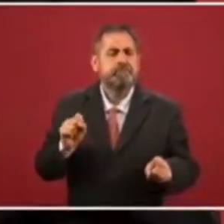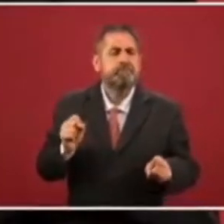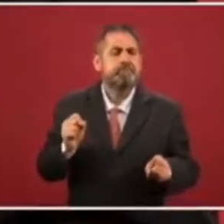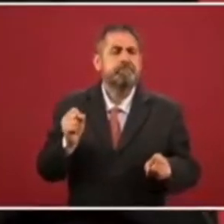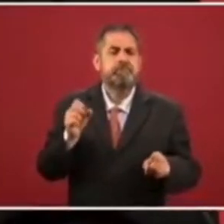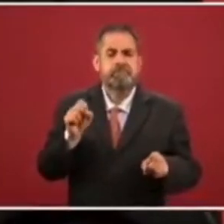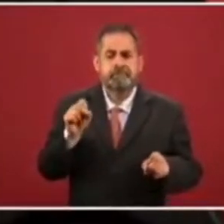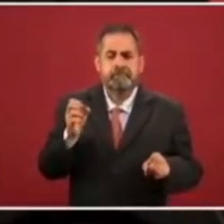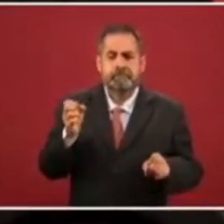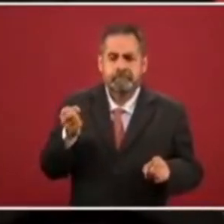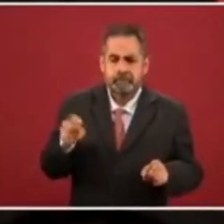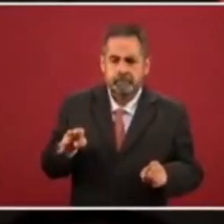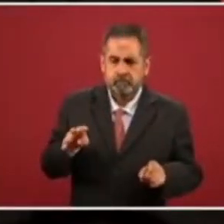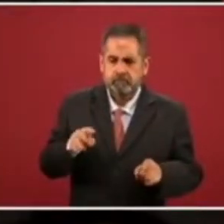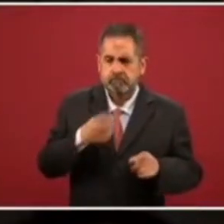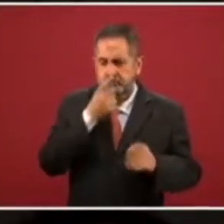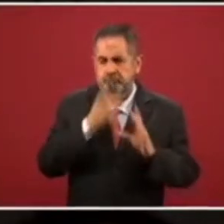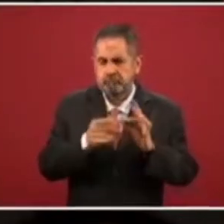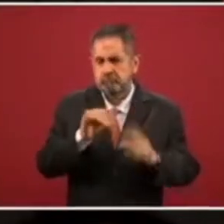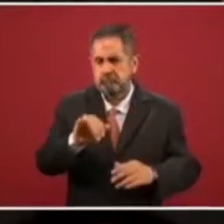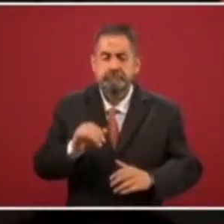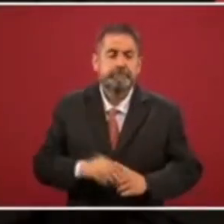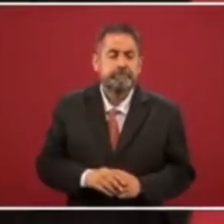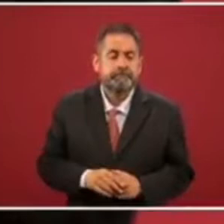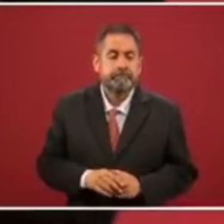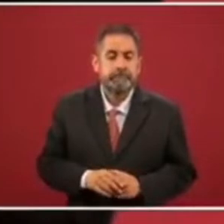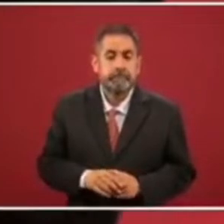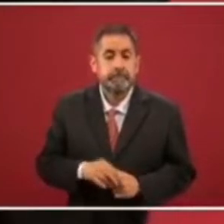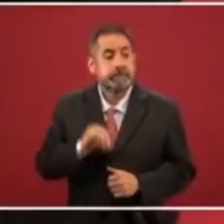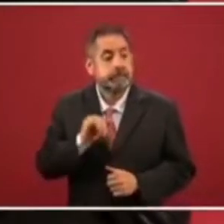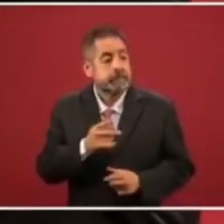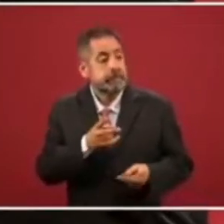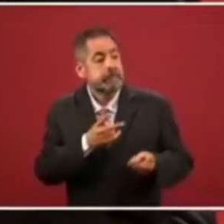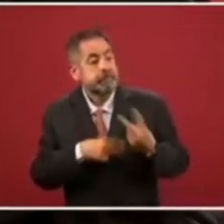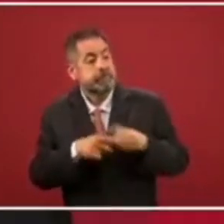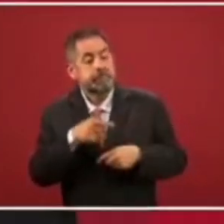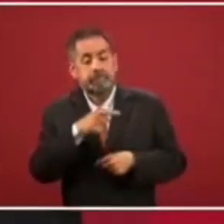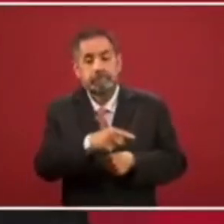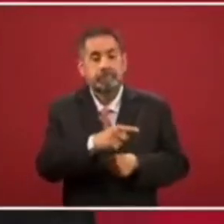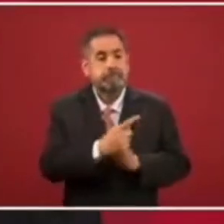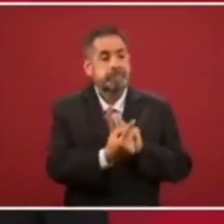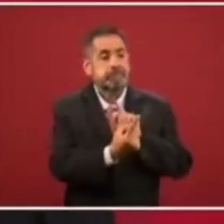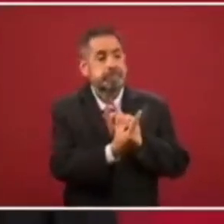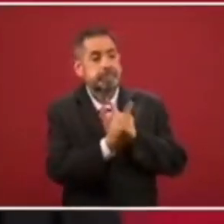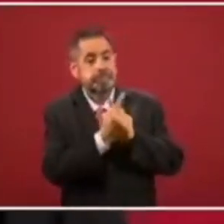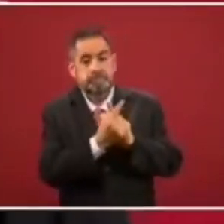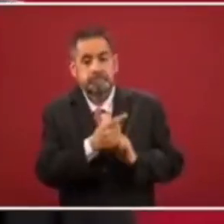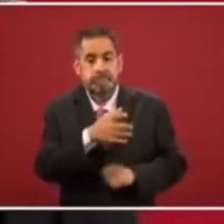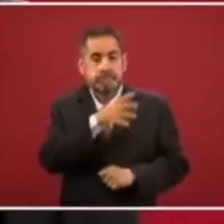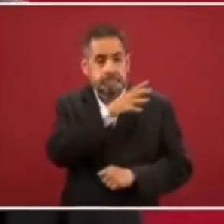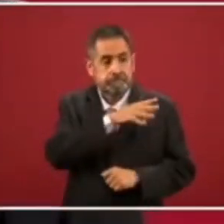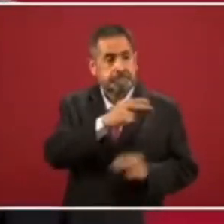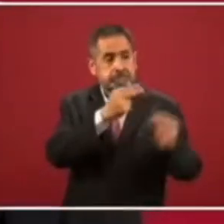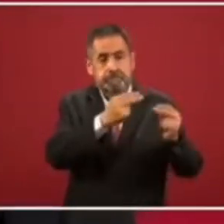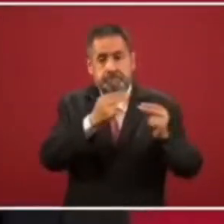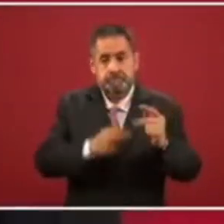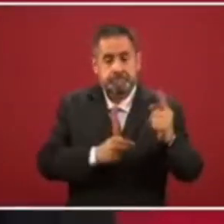de el 68, y que venía caminando el general, todavía bajando la